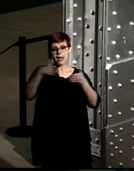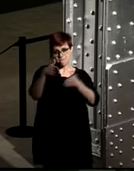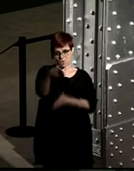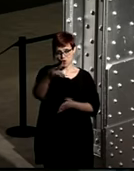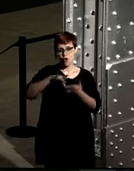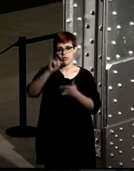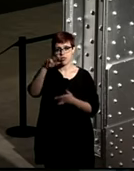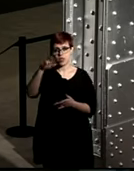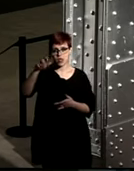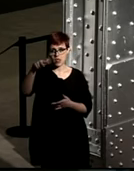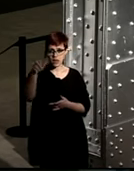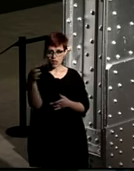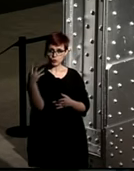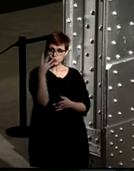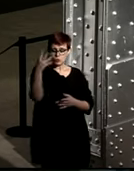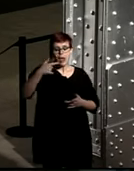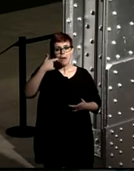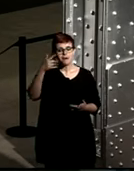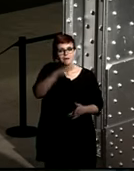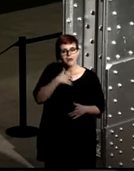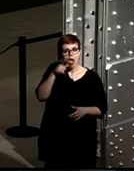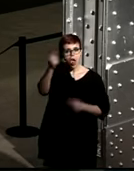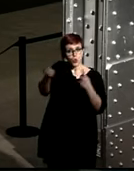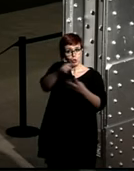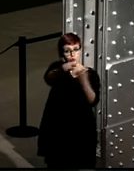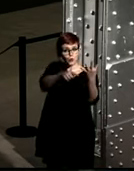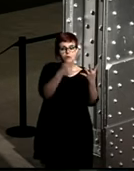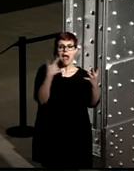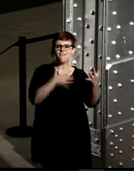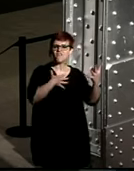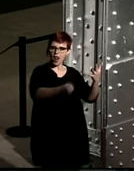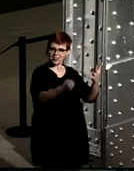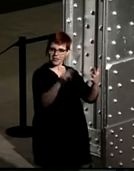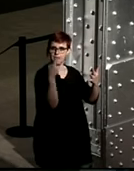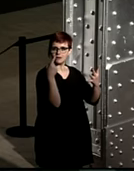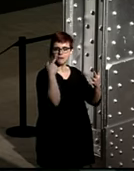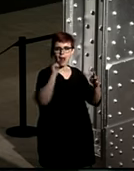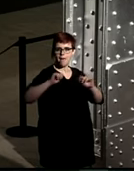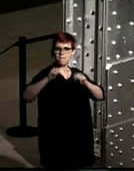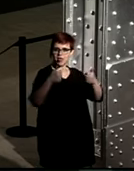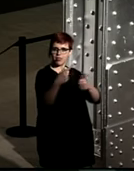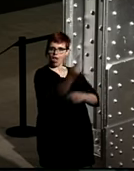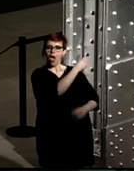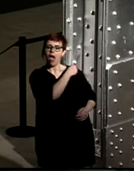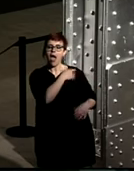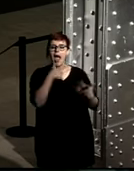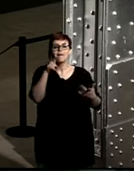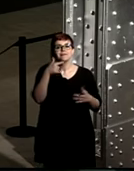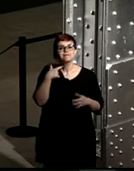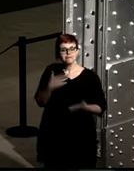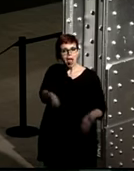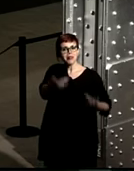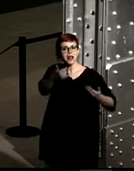fueran ellos, que nosotros ya hemos hablado mucho rato, que fuera cualquiera de ellos, el más valiente, el que abriera este coloquio con alguna cuestión. Adelante,